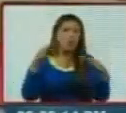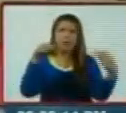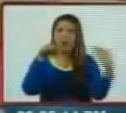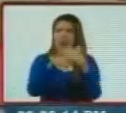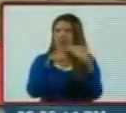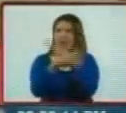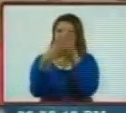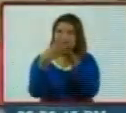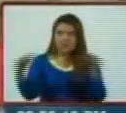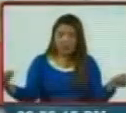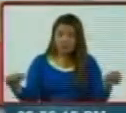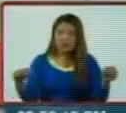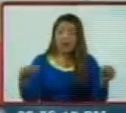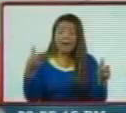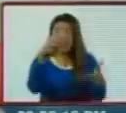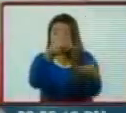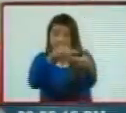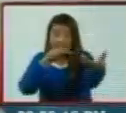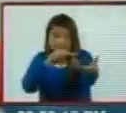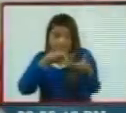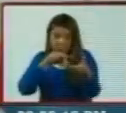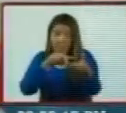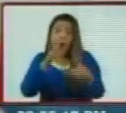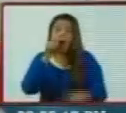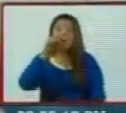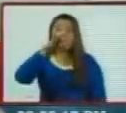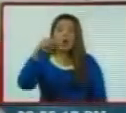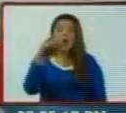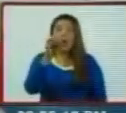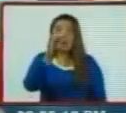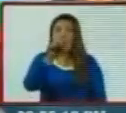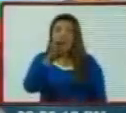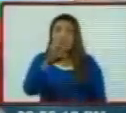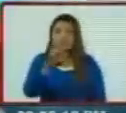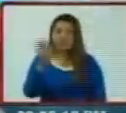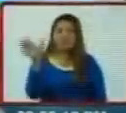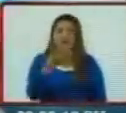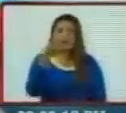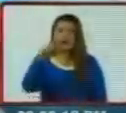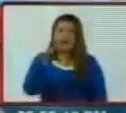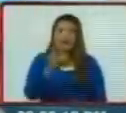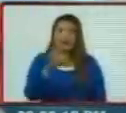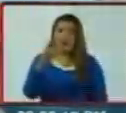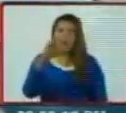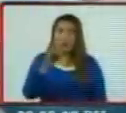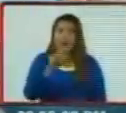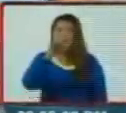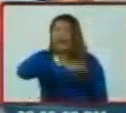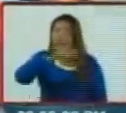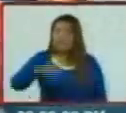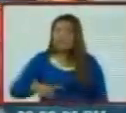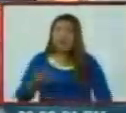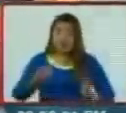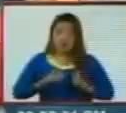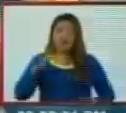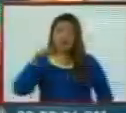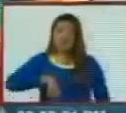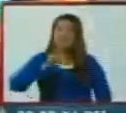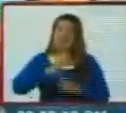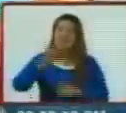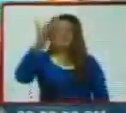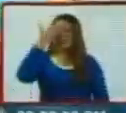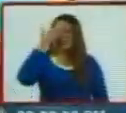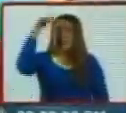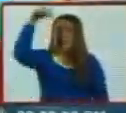Fue ahí cuando dispararon contra José Gregorio Amariz Cantillo. Porque la gente y los vecinos tienen que saber